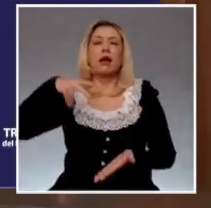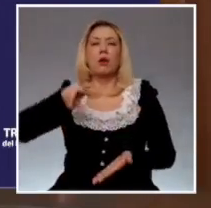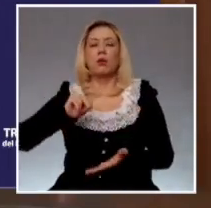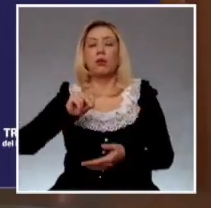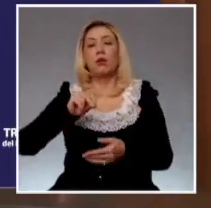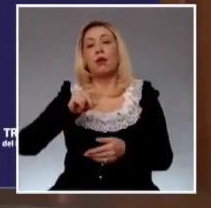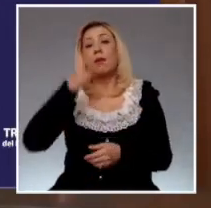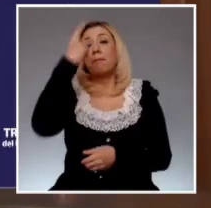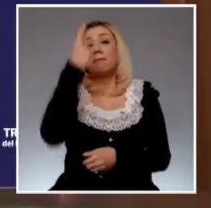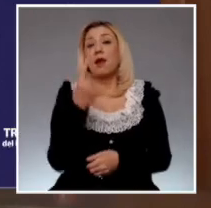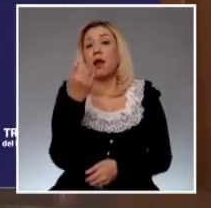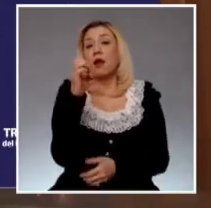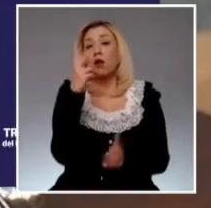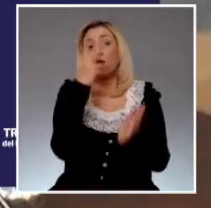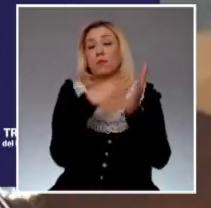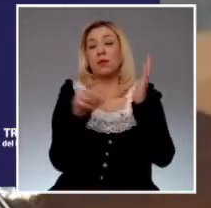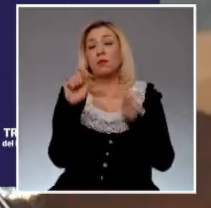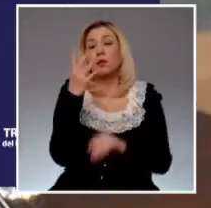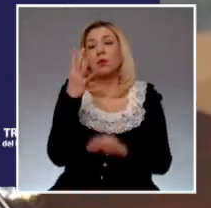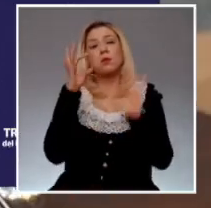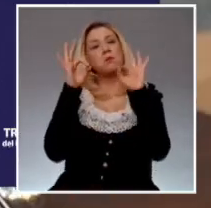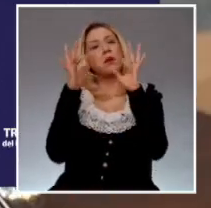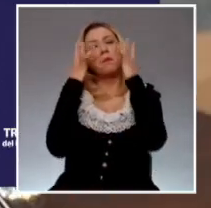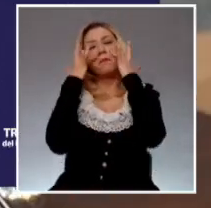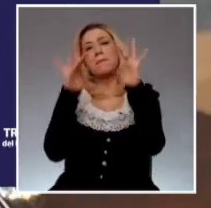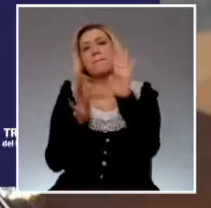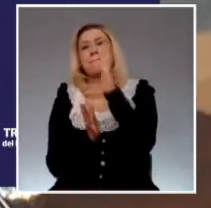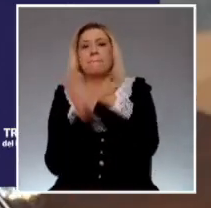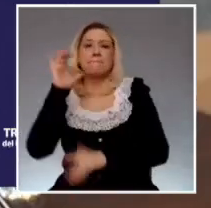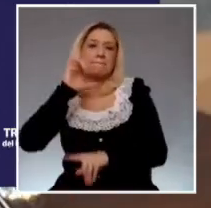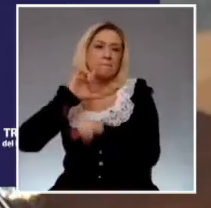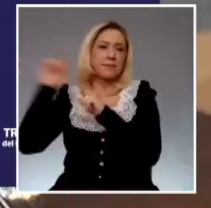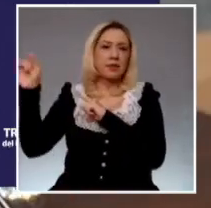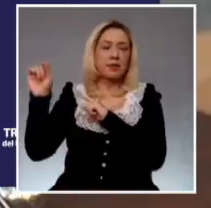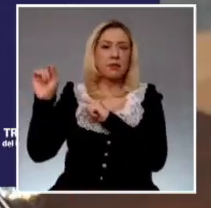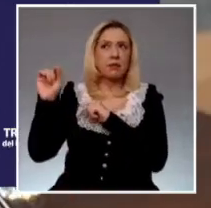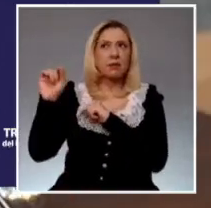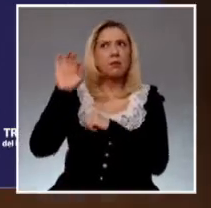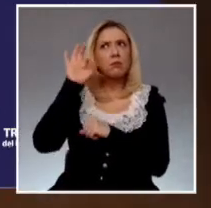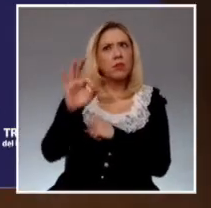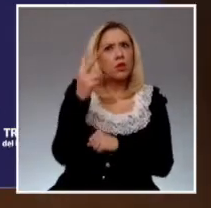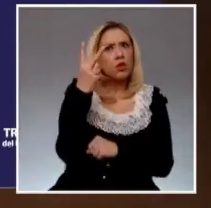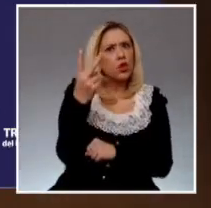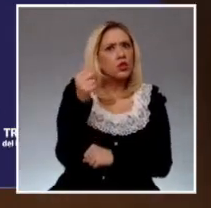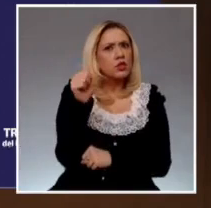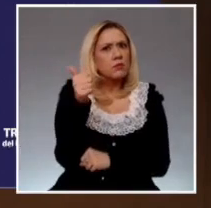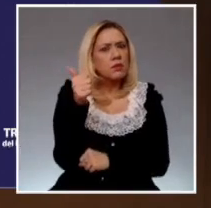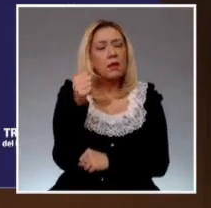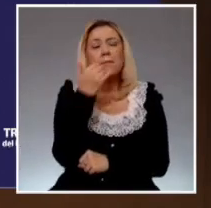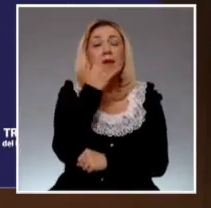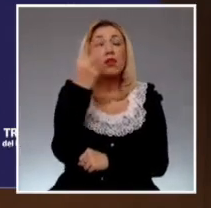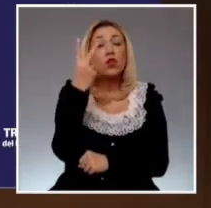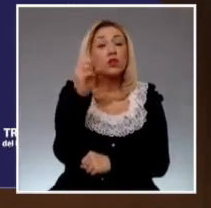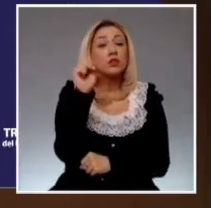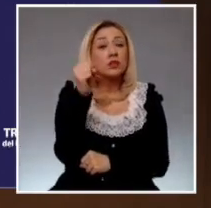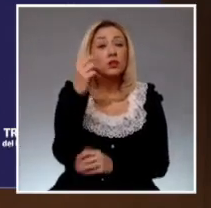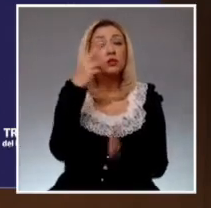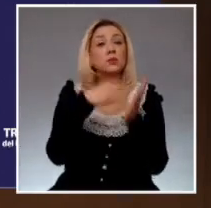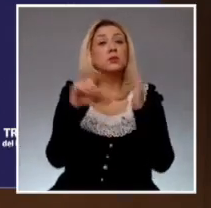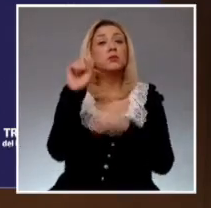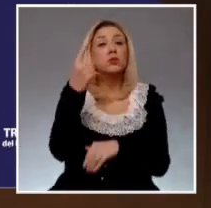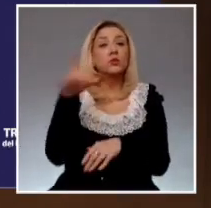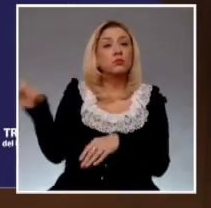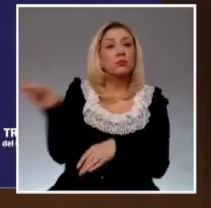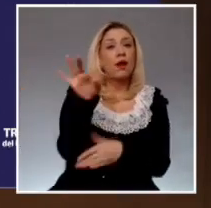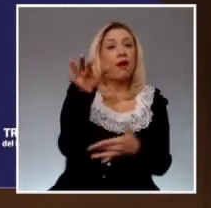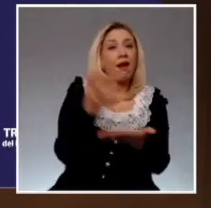2024. Recordó que fue electo por unanimidad el 2 de septiembre de 2021 y se va con la convicción de que deja una institución